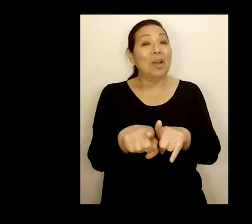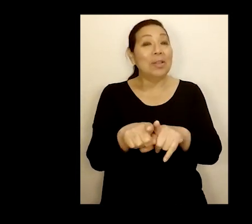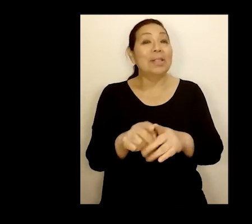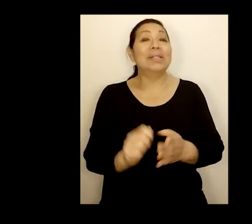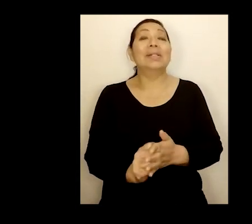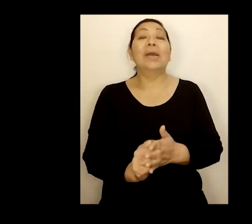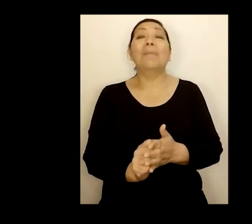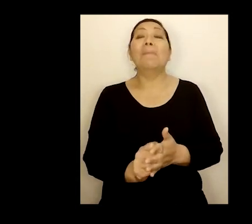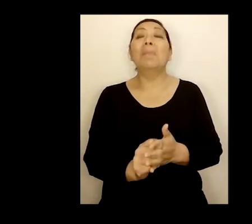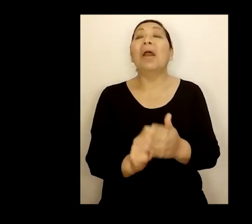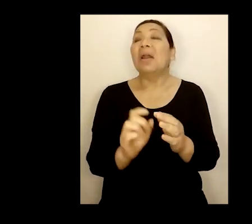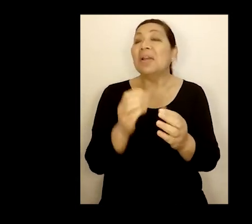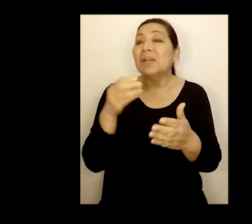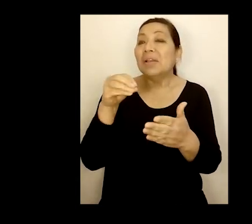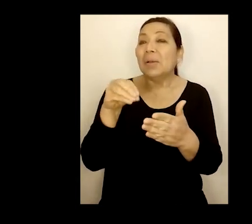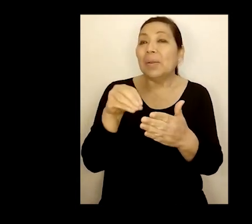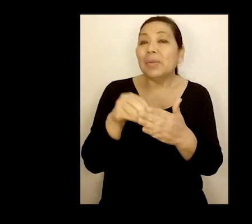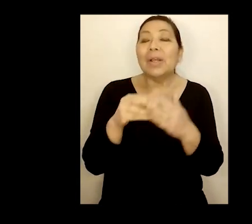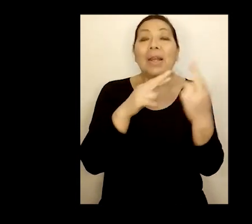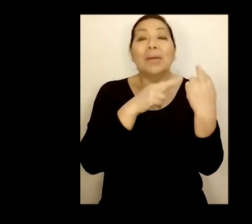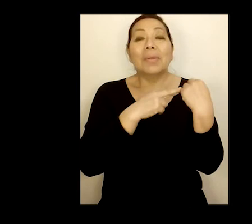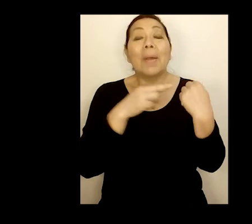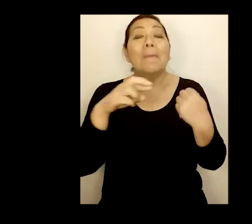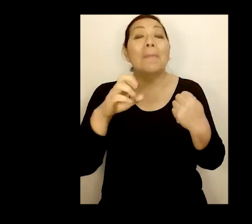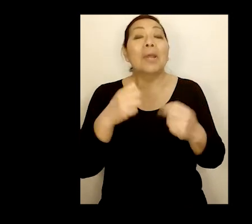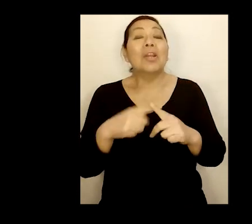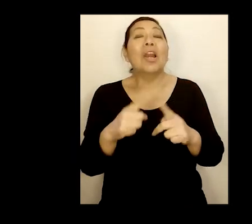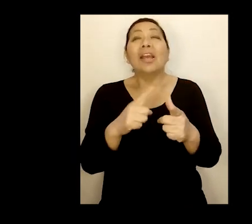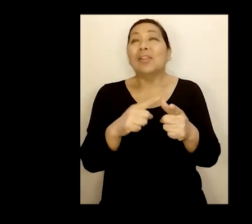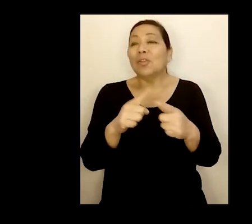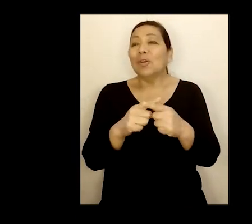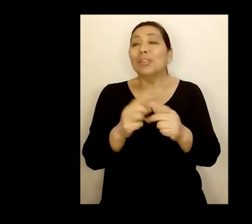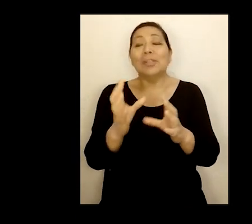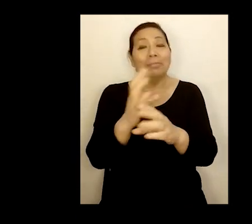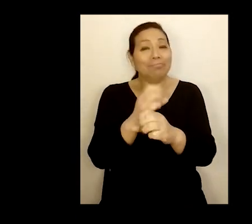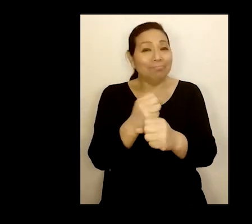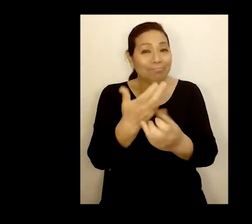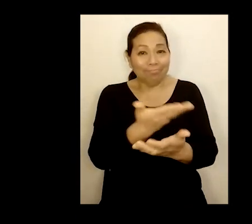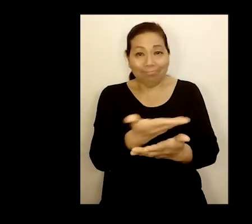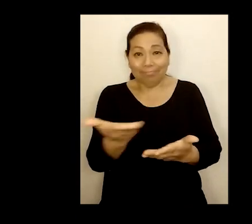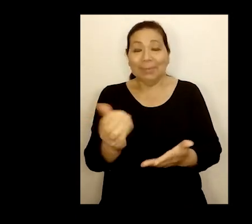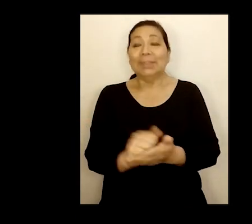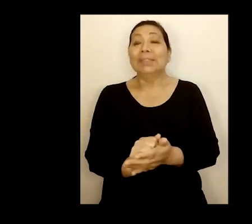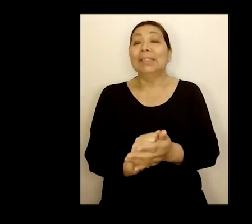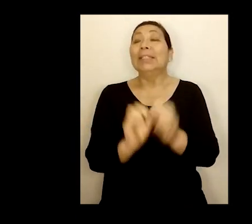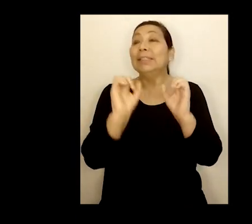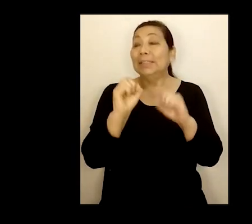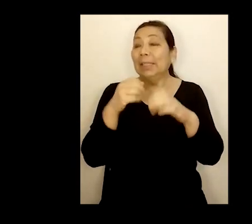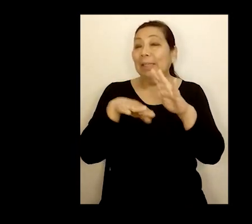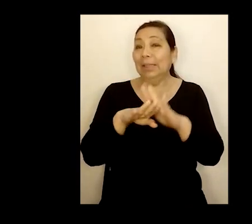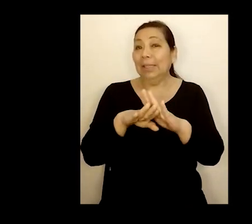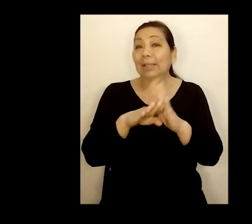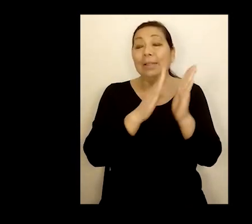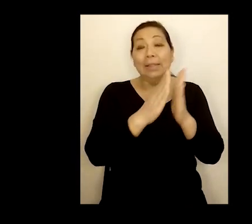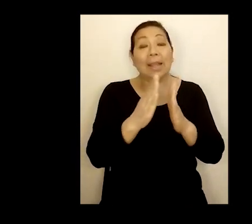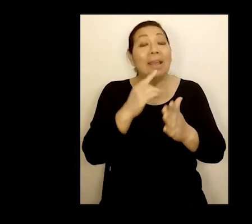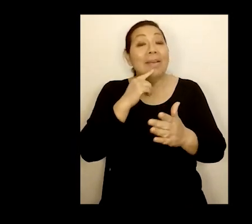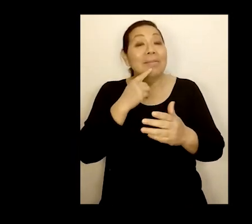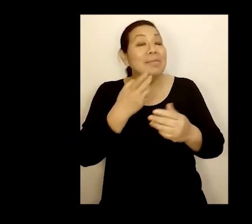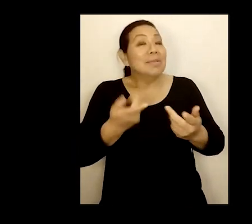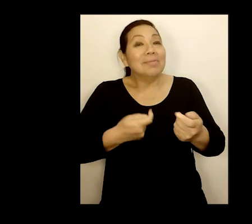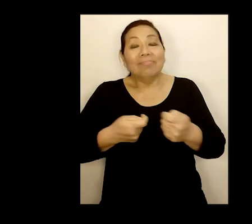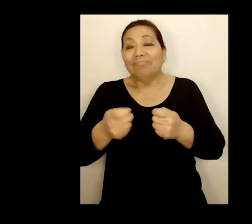constitucional vía habeas corpus inciden respecto a la responsabilidad penal. Entonces, en conclusión, señores magistrados, si dentro de la vía ordinaria ha